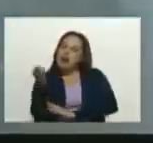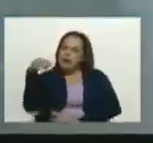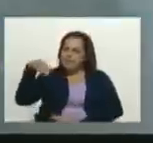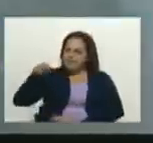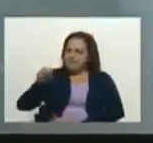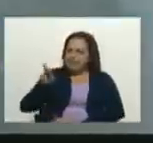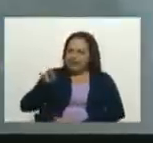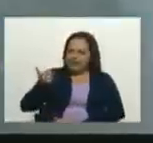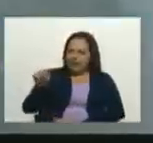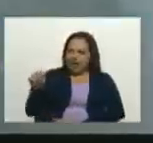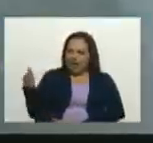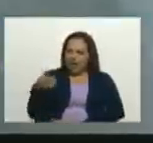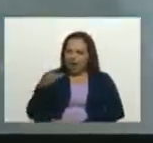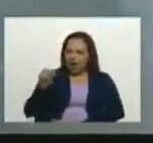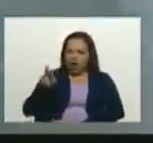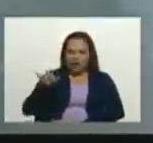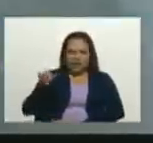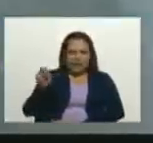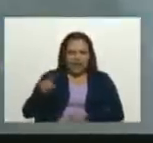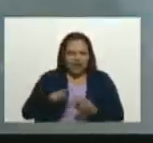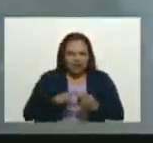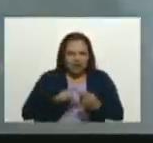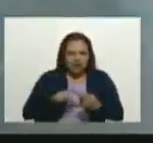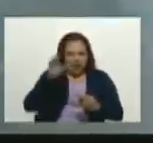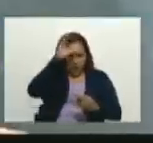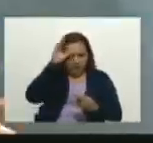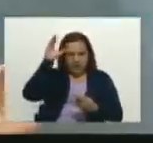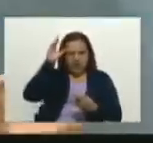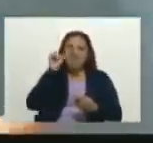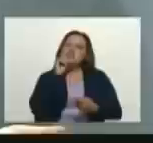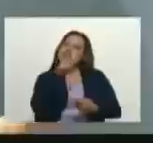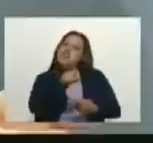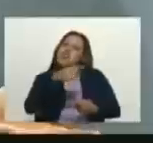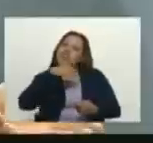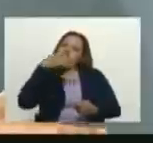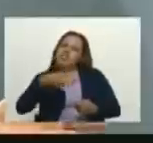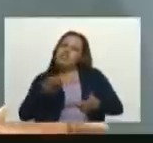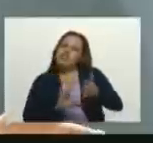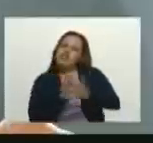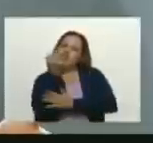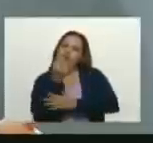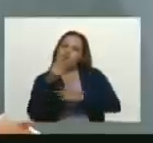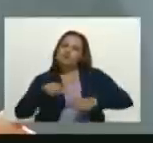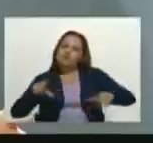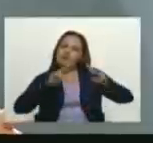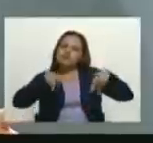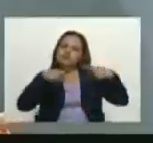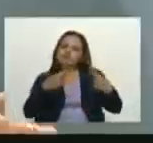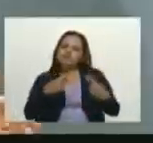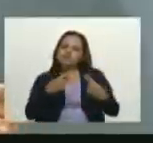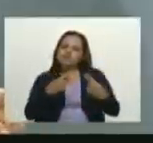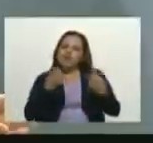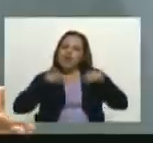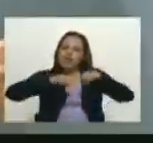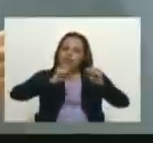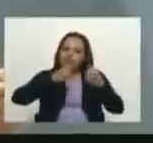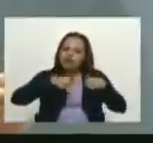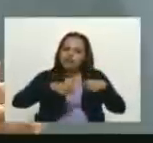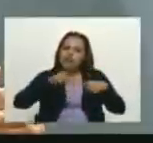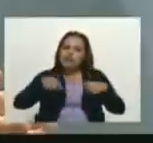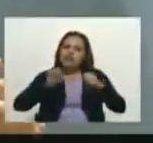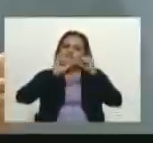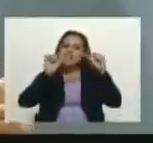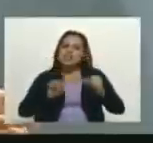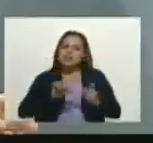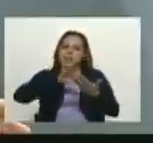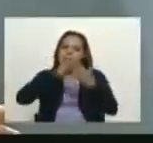Machado? ¿Enrique Capriles Radosky? ¿Quién fundó las salas de rehabilitación integral? Y el sistema Barrio